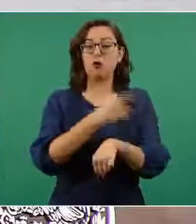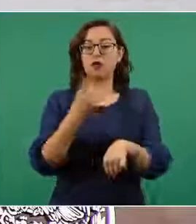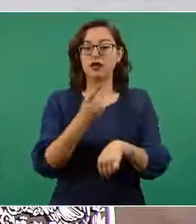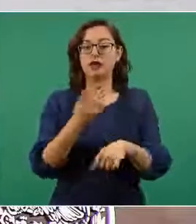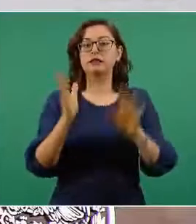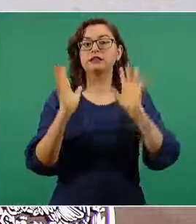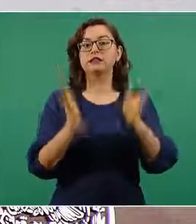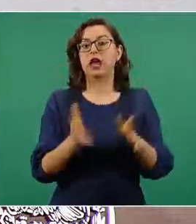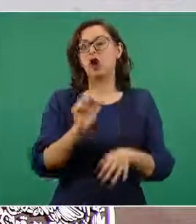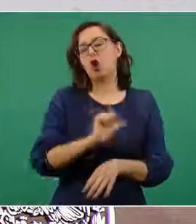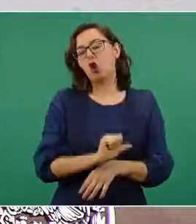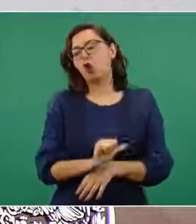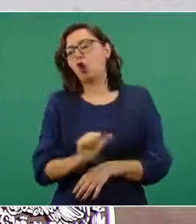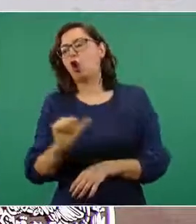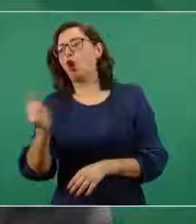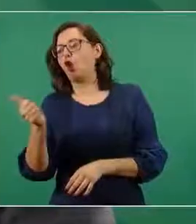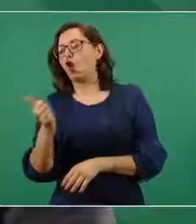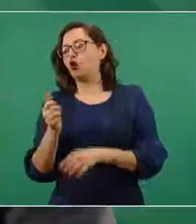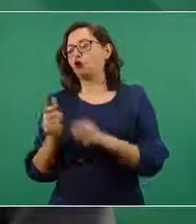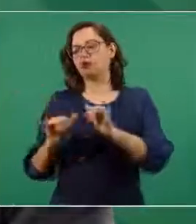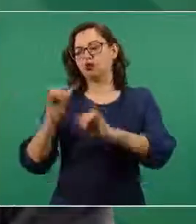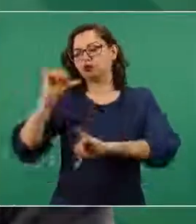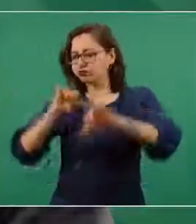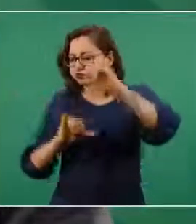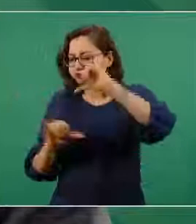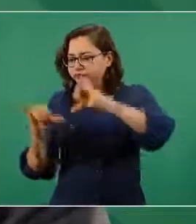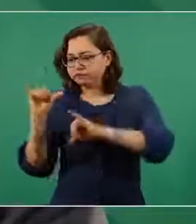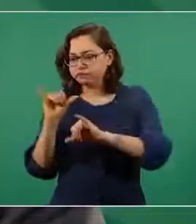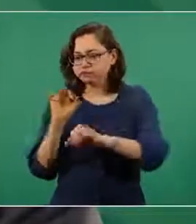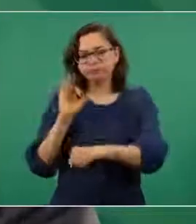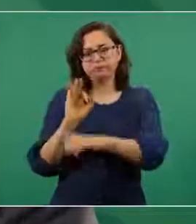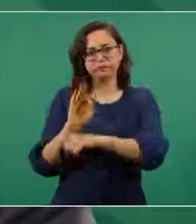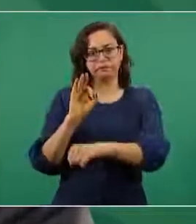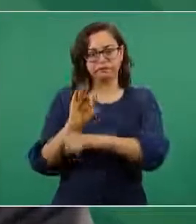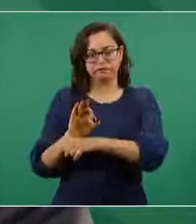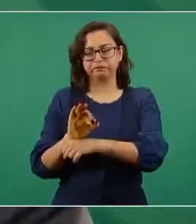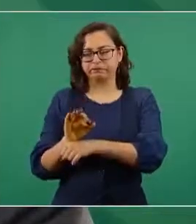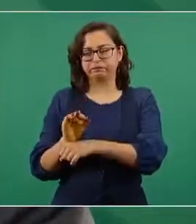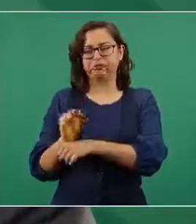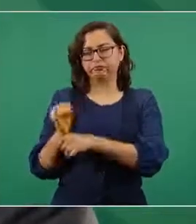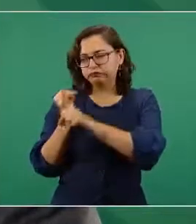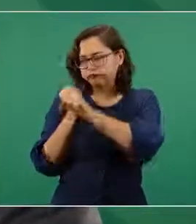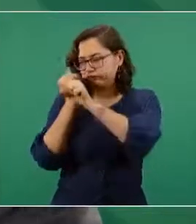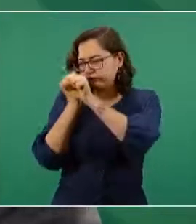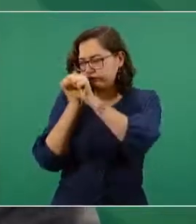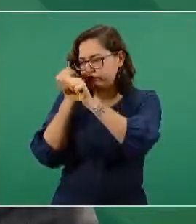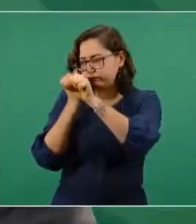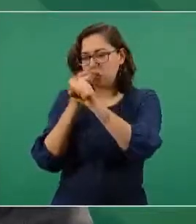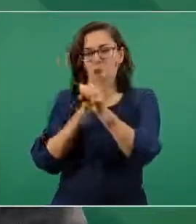alternativa con la investigación que está llevando a cabo el CONACYT.